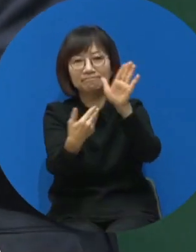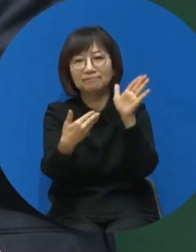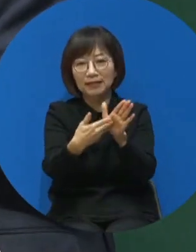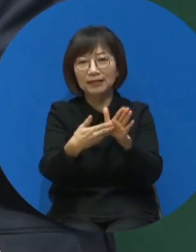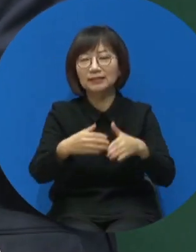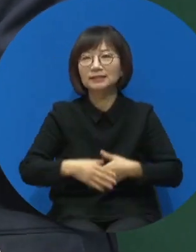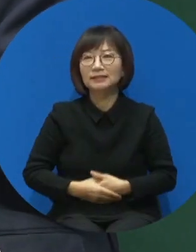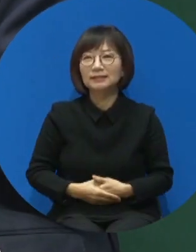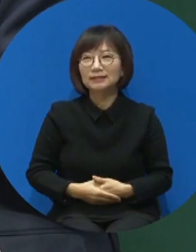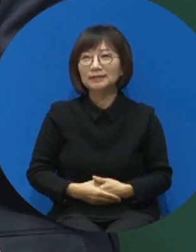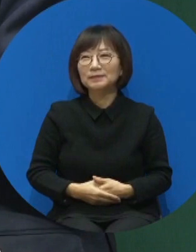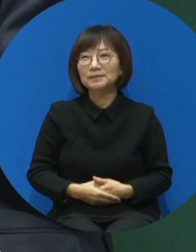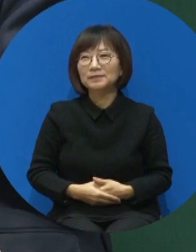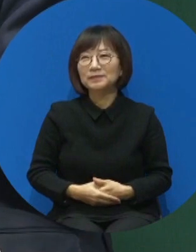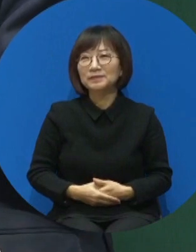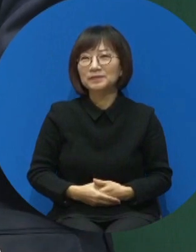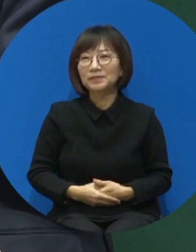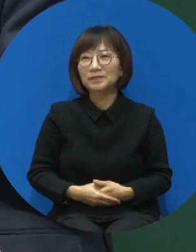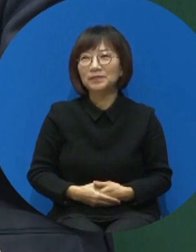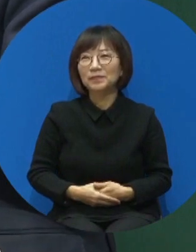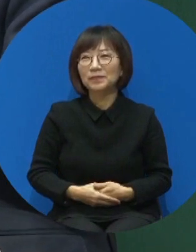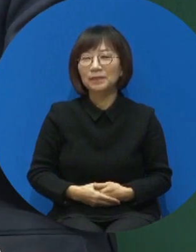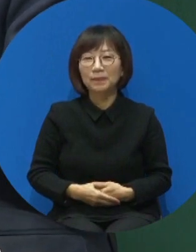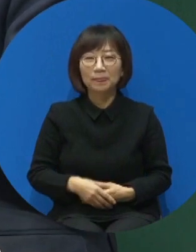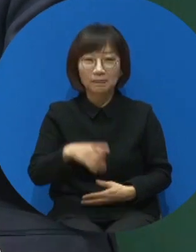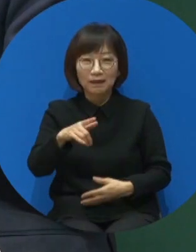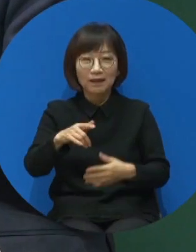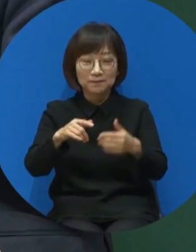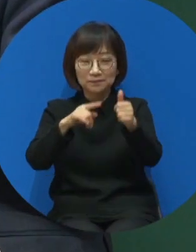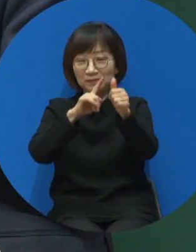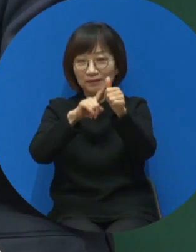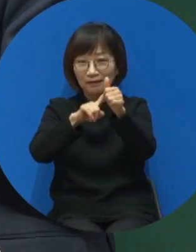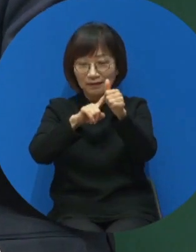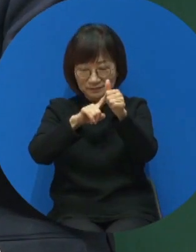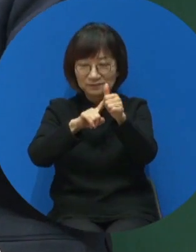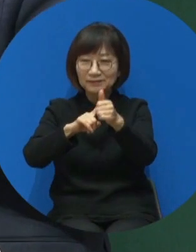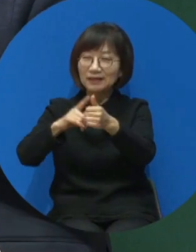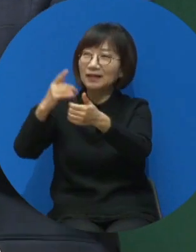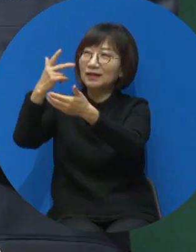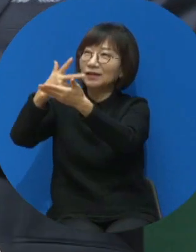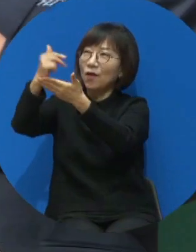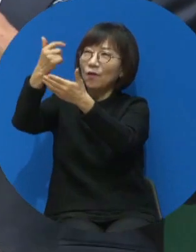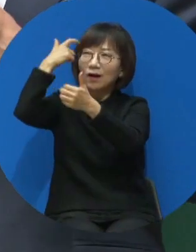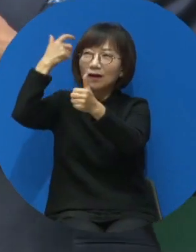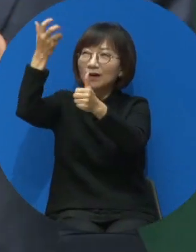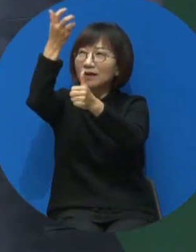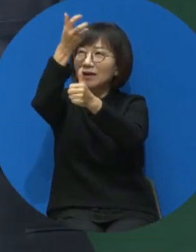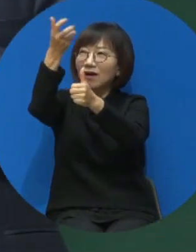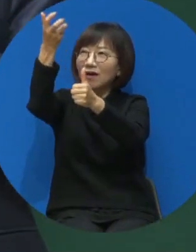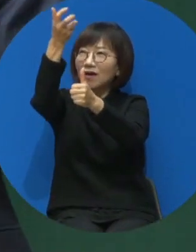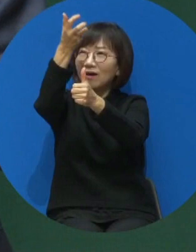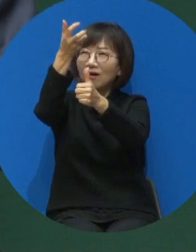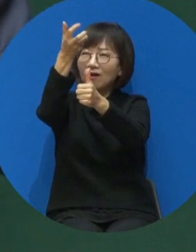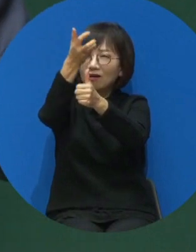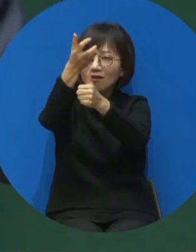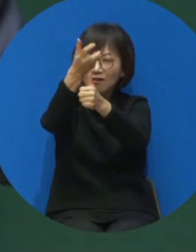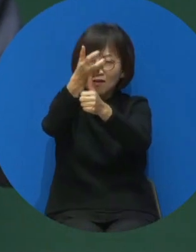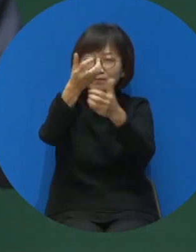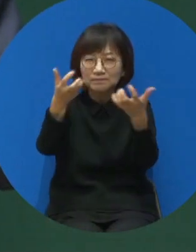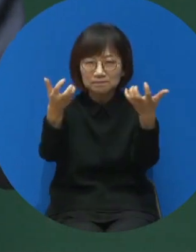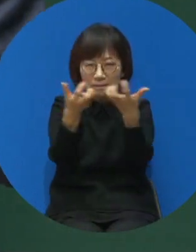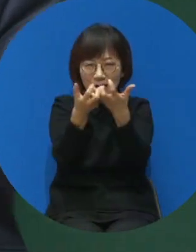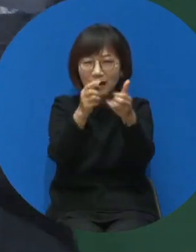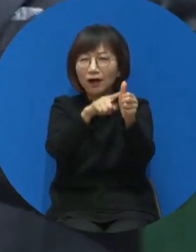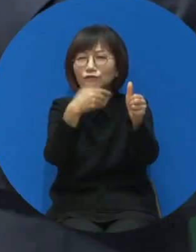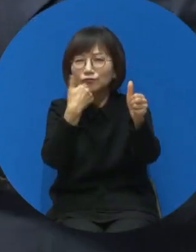levantó a los remanentes es un poco yo si llegan donde no esto es lo que se llama ser inspira bremen cediendo adiós josep